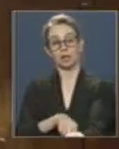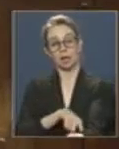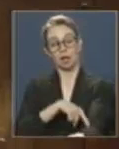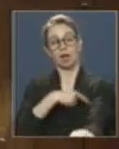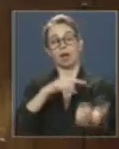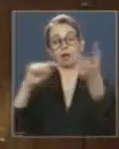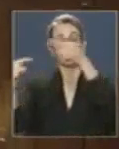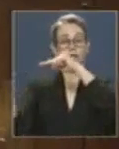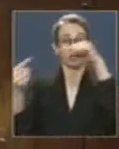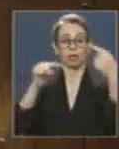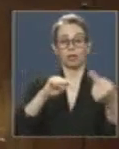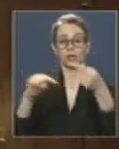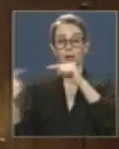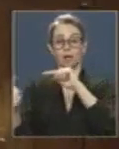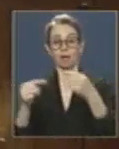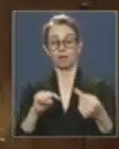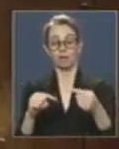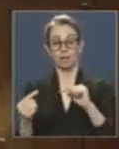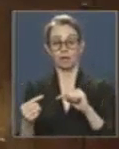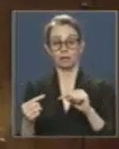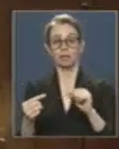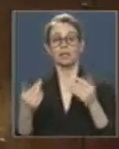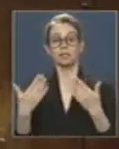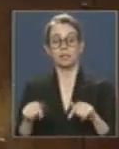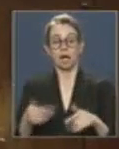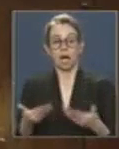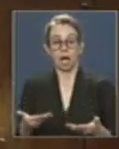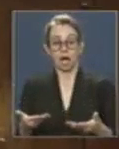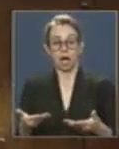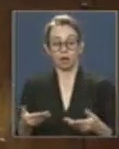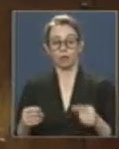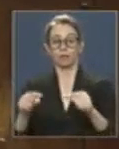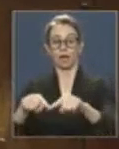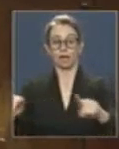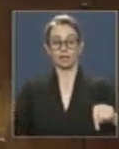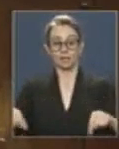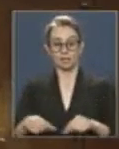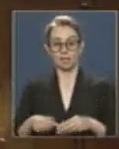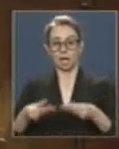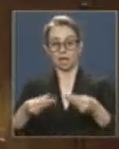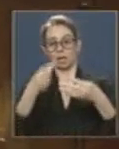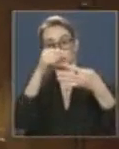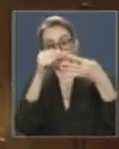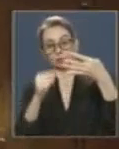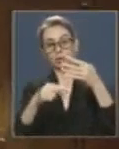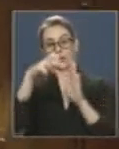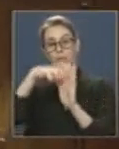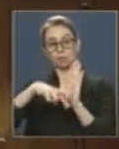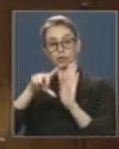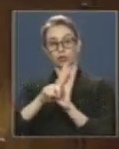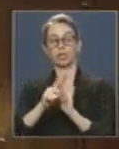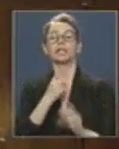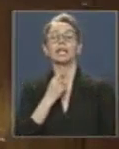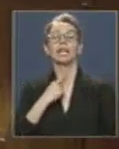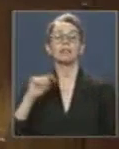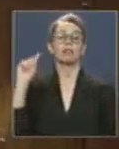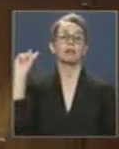debates, estamos ya en condiciones de traer a la sala una serie de proyectos de interés